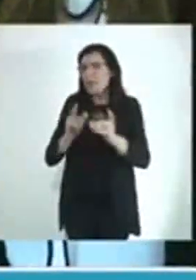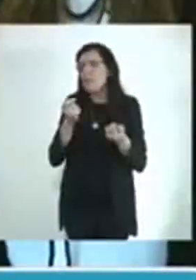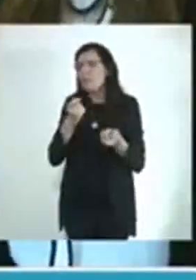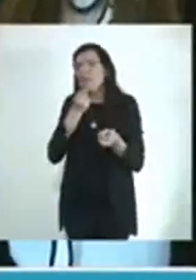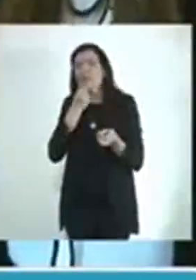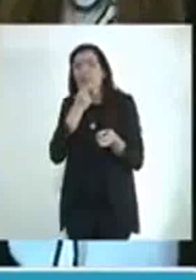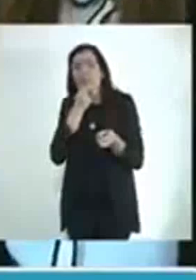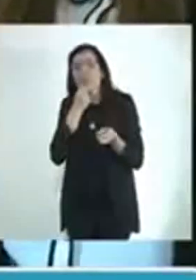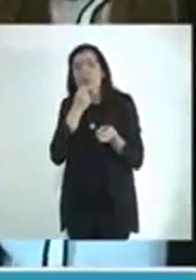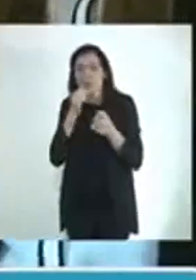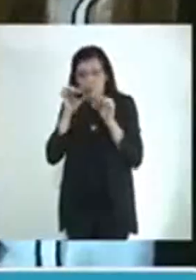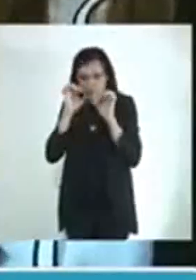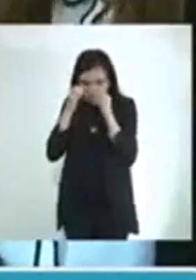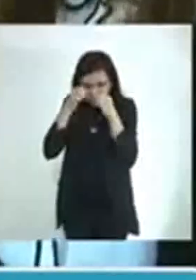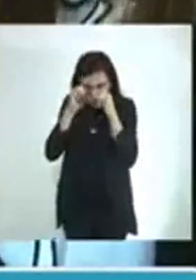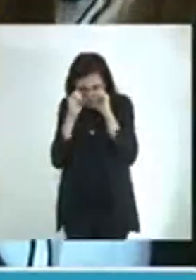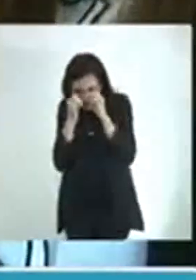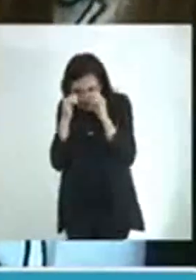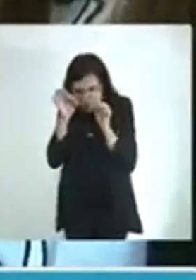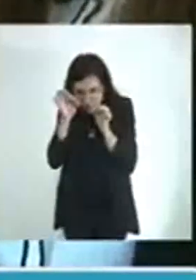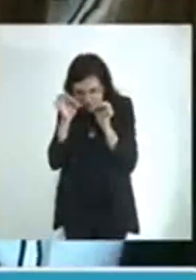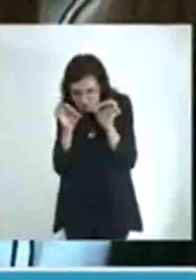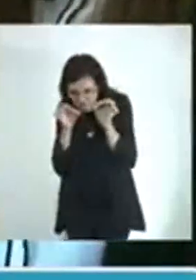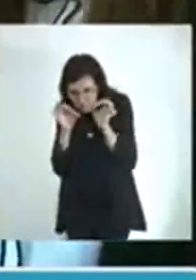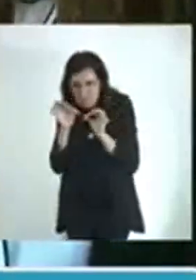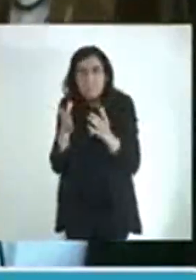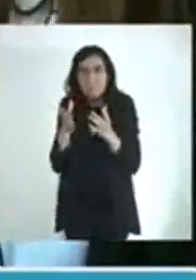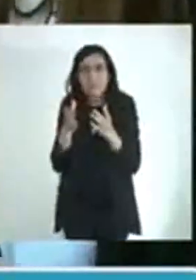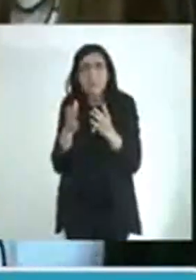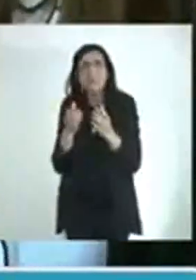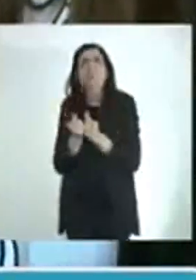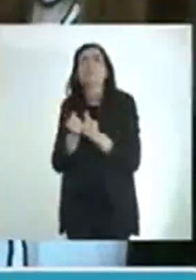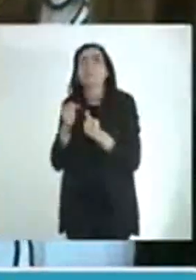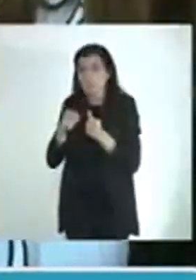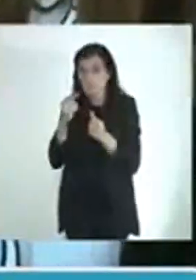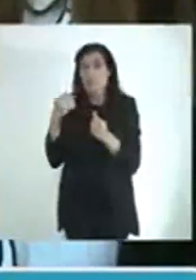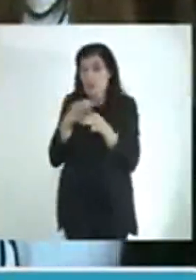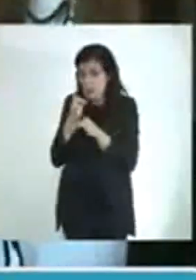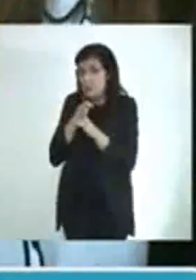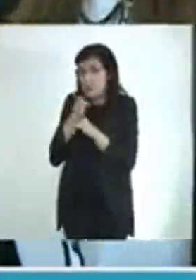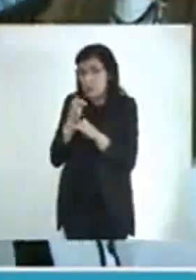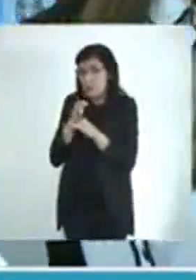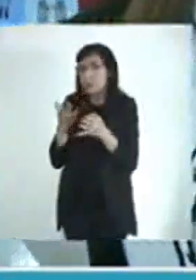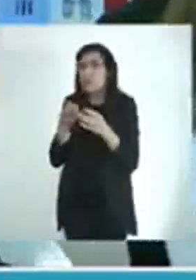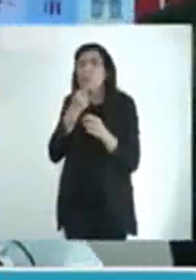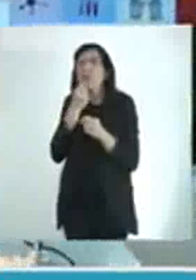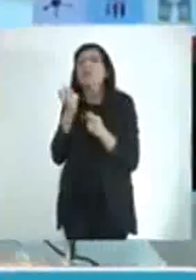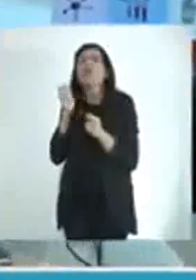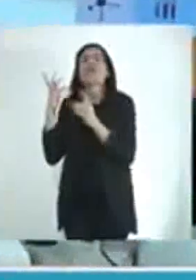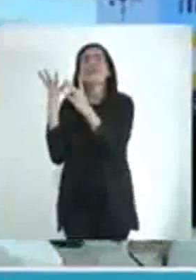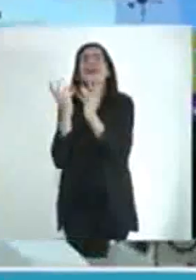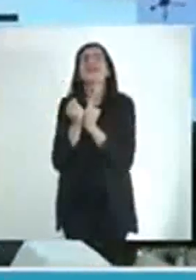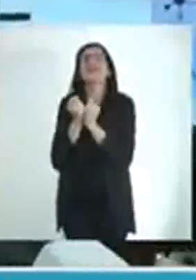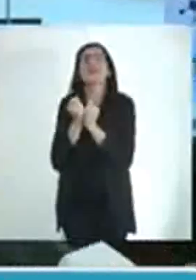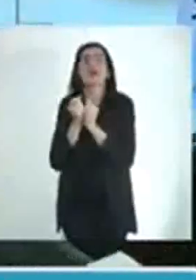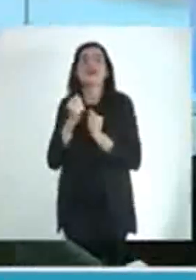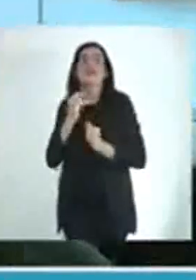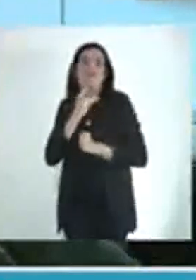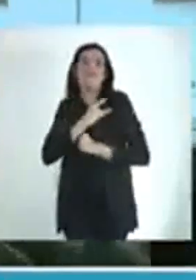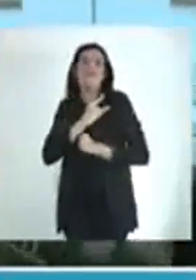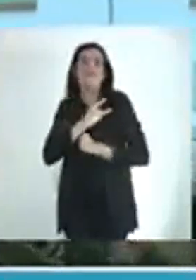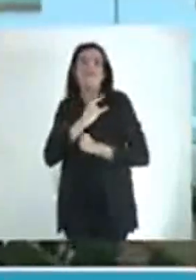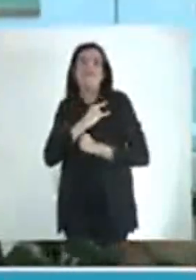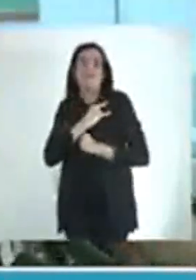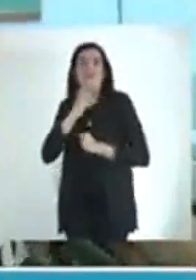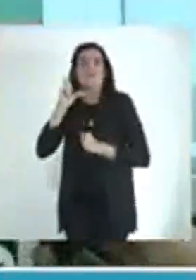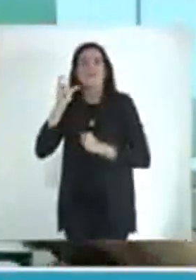ejemplo, y el análisis de muestras en coordinación y en integración con otras instituciones como la Facultad de Ciencias Naturales. Y